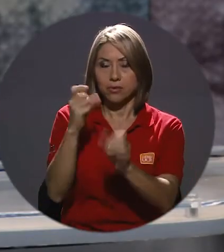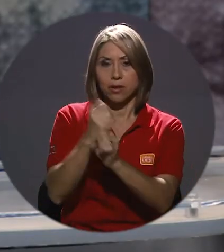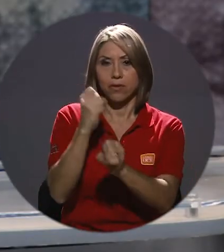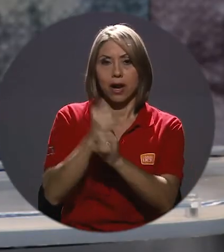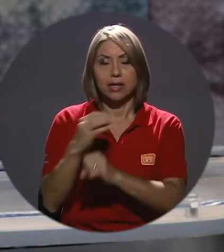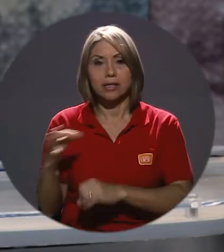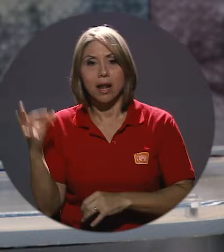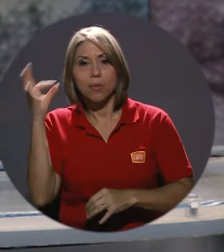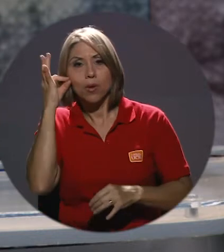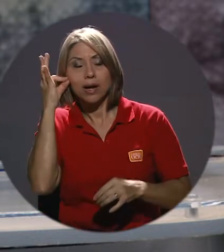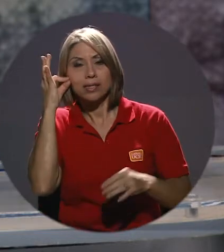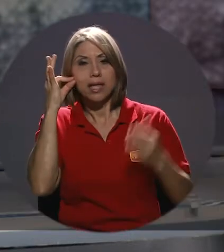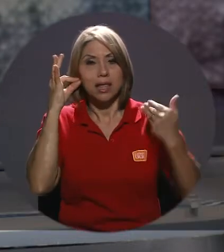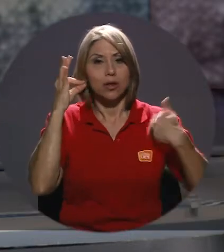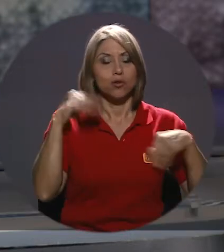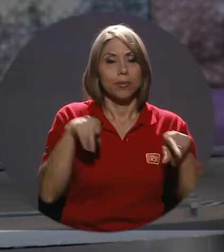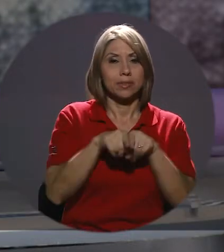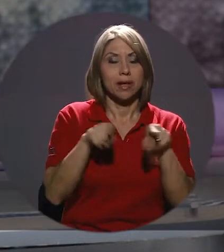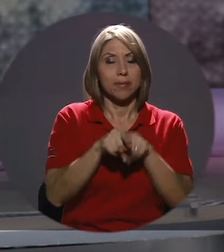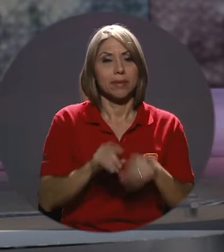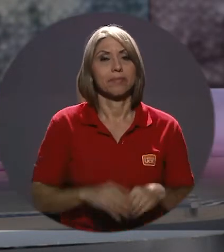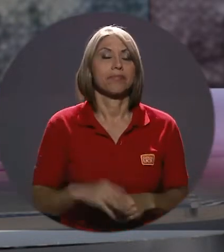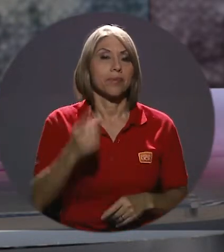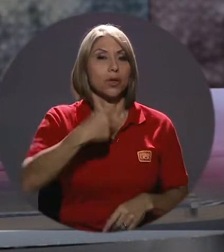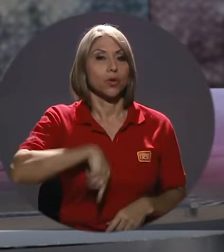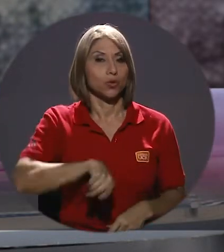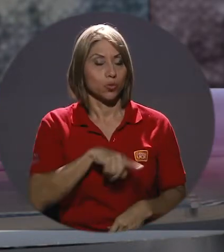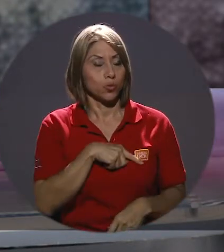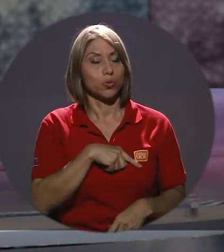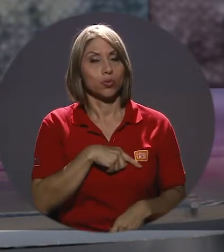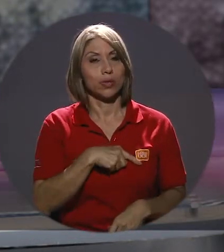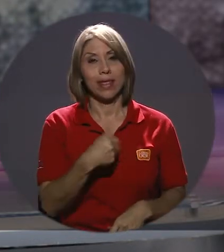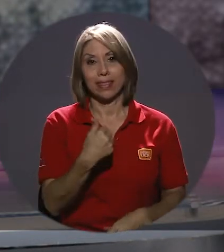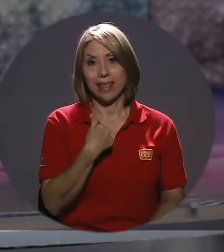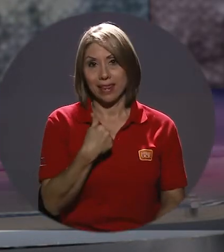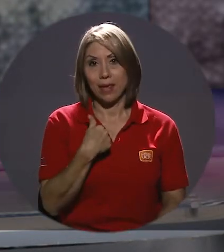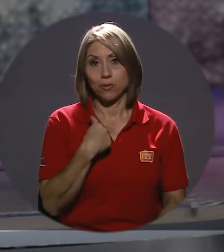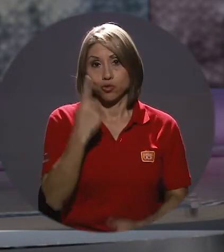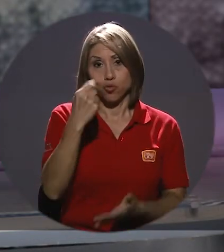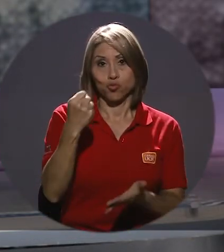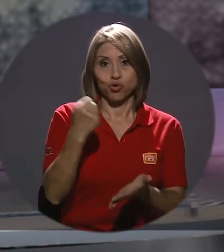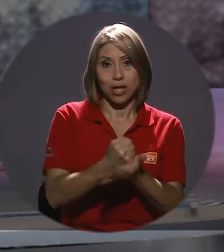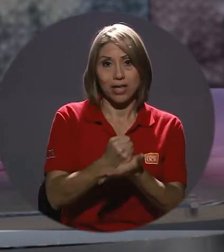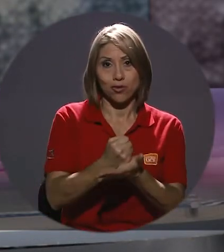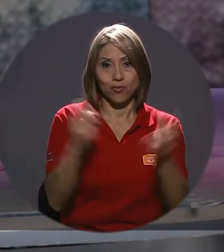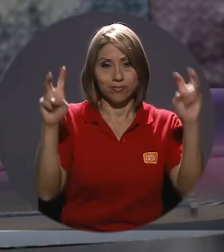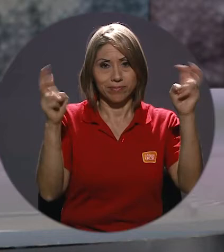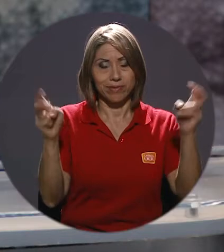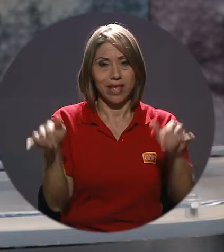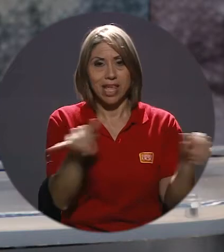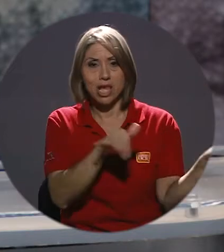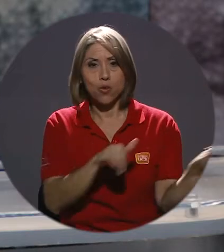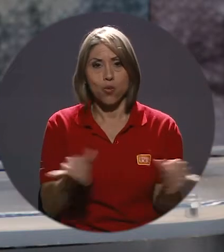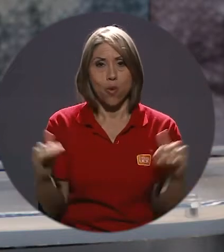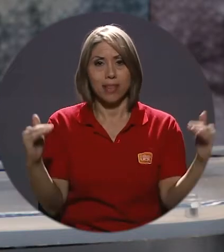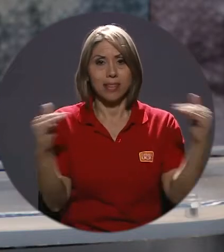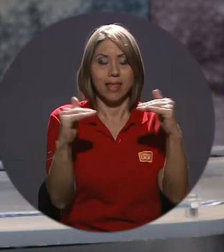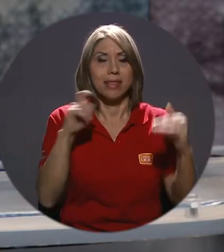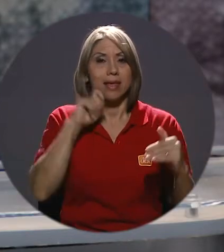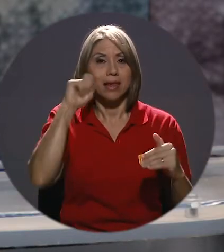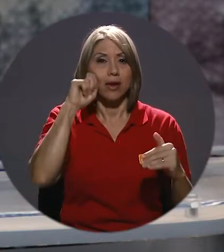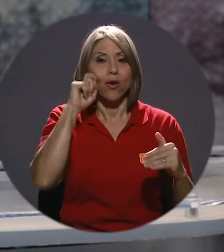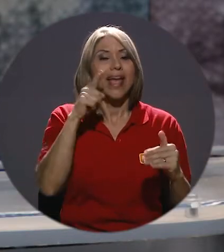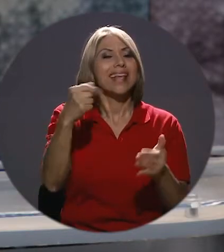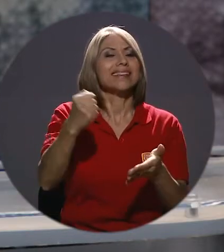de las mujeres y de los hombres también. Nosotros tenemos un sello, ¿verdad?, de igualdad de género que se le